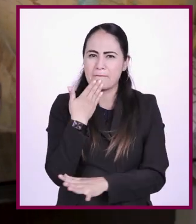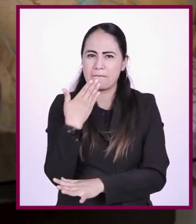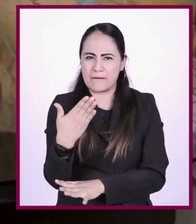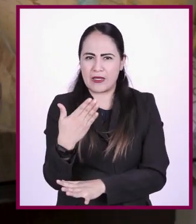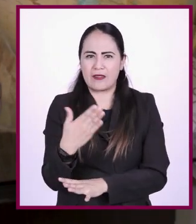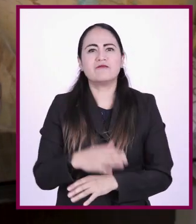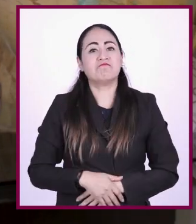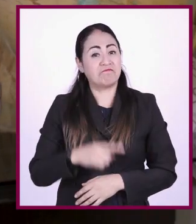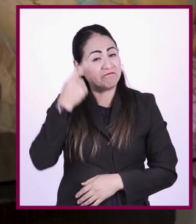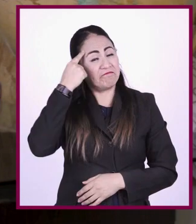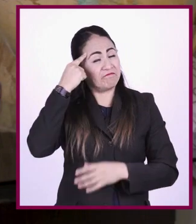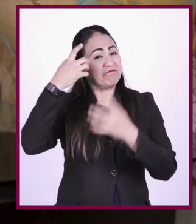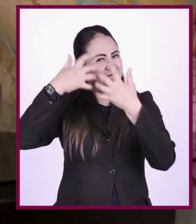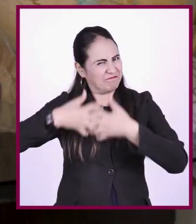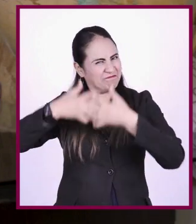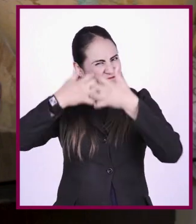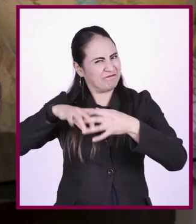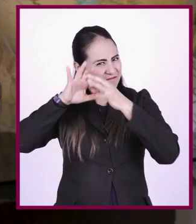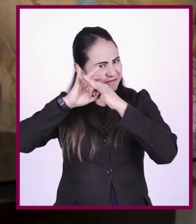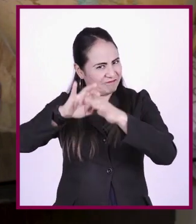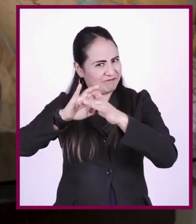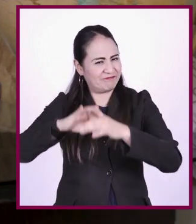concisos y cerebrales.